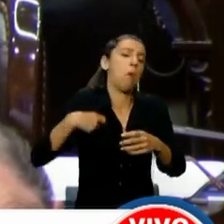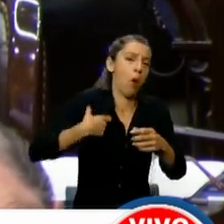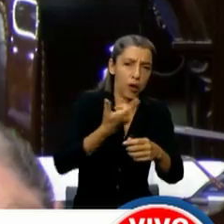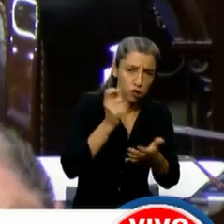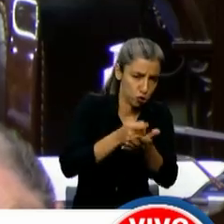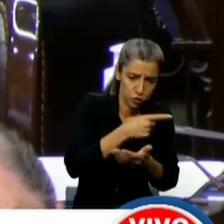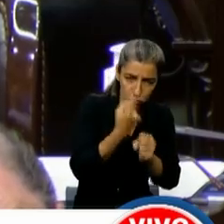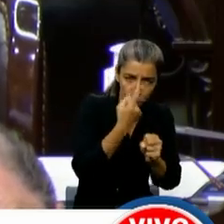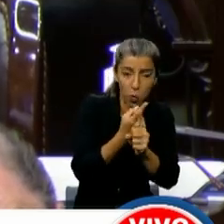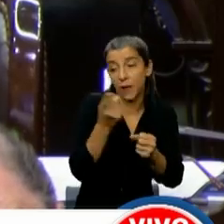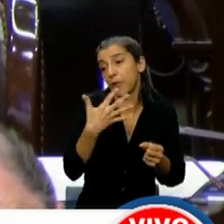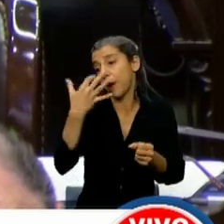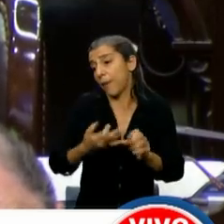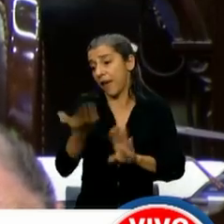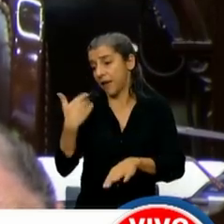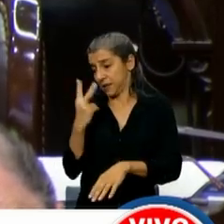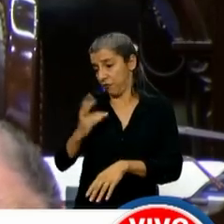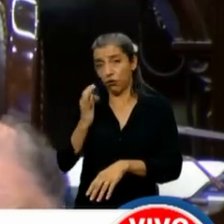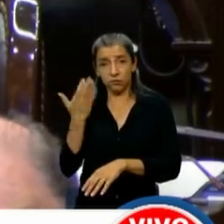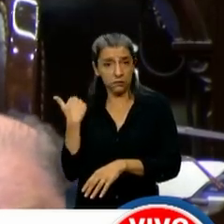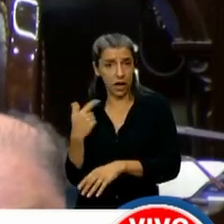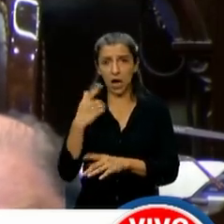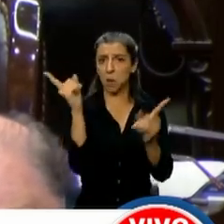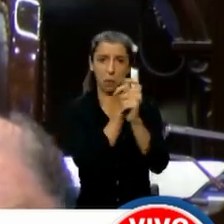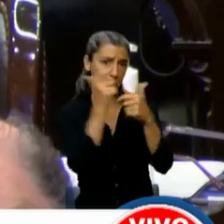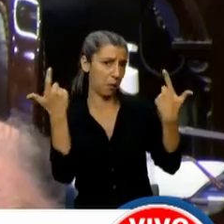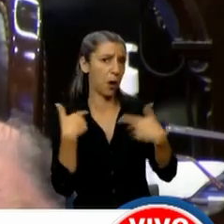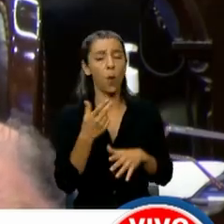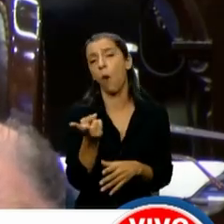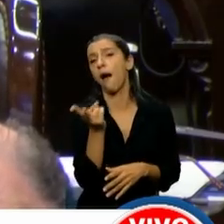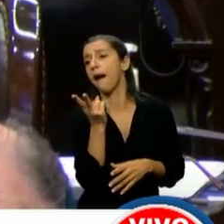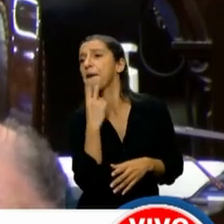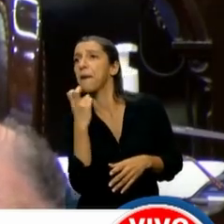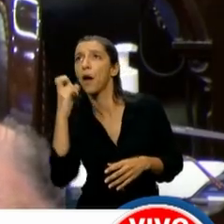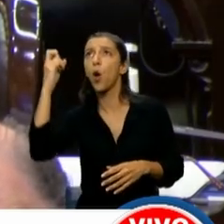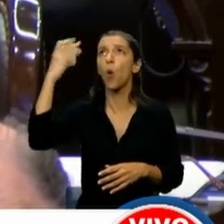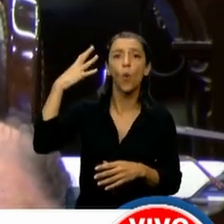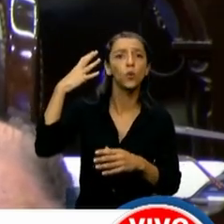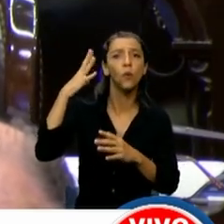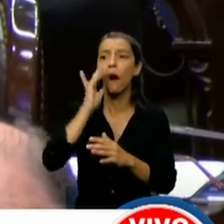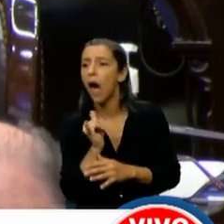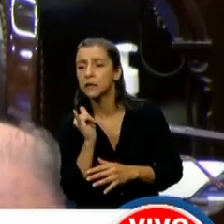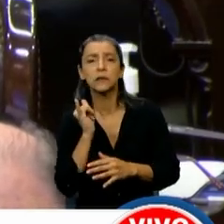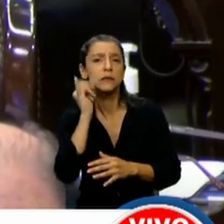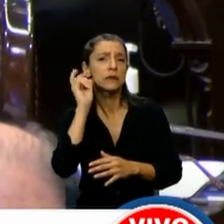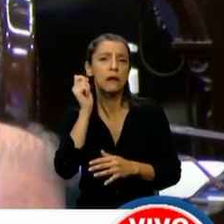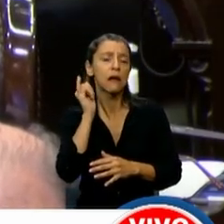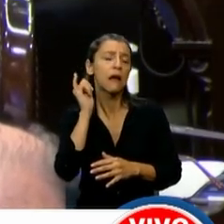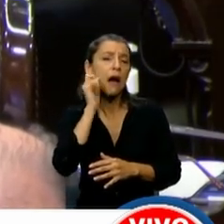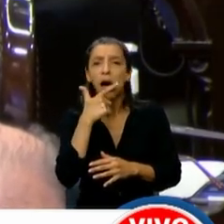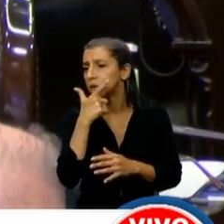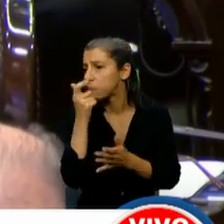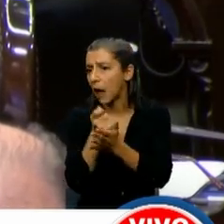sin embargo hace dos años atrás no tenían problema en que no pague la luz y haga no otras mujeres que ahora se